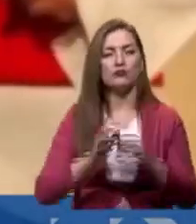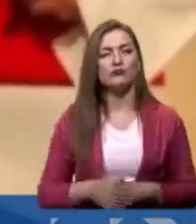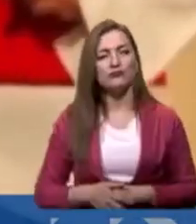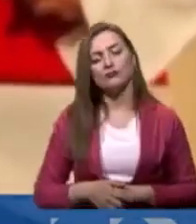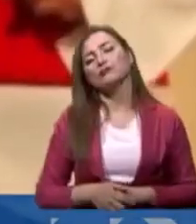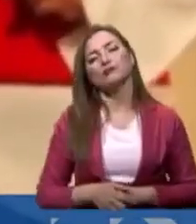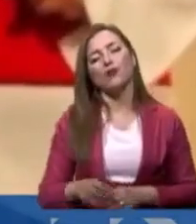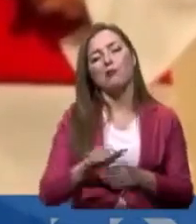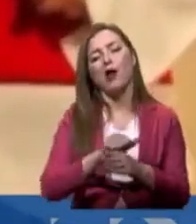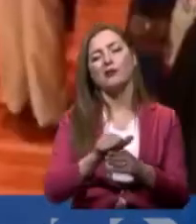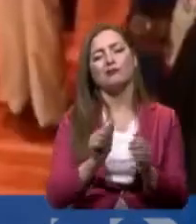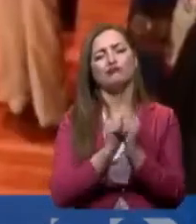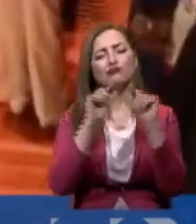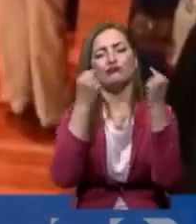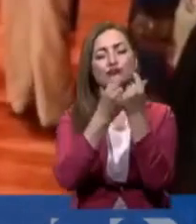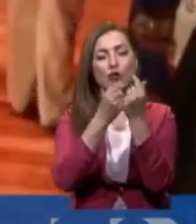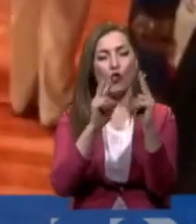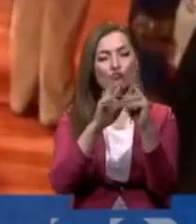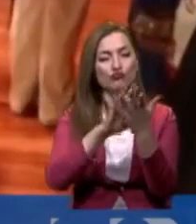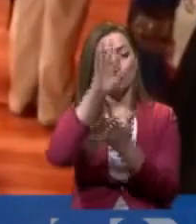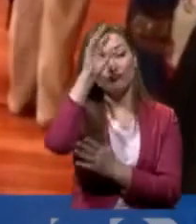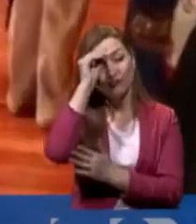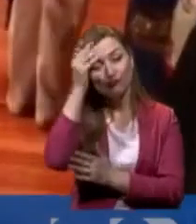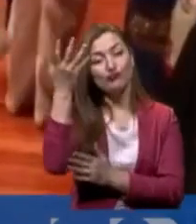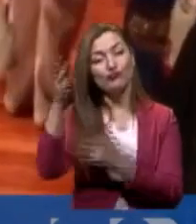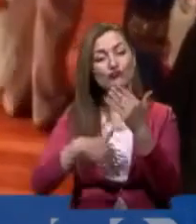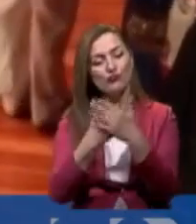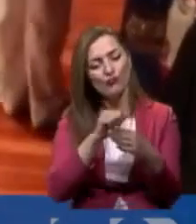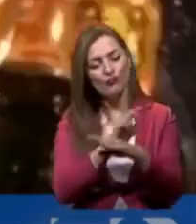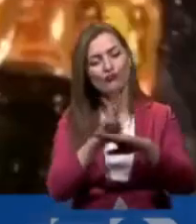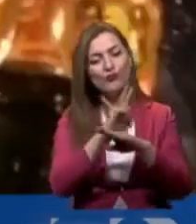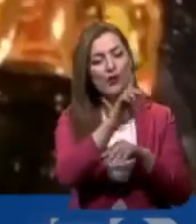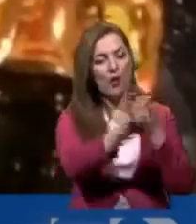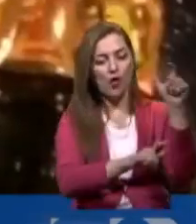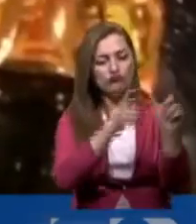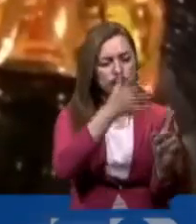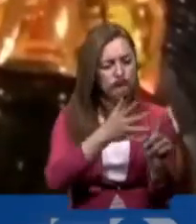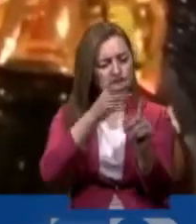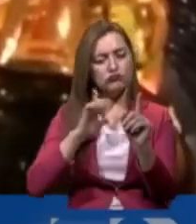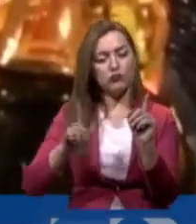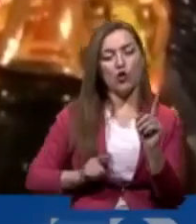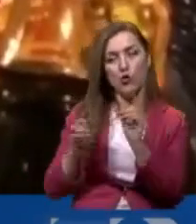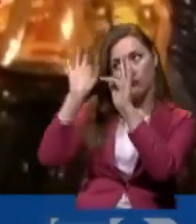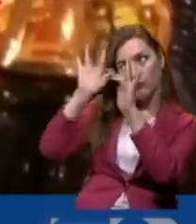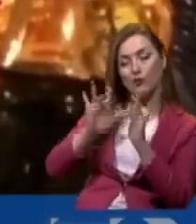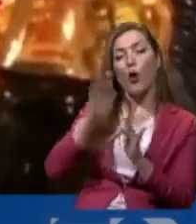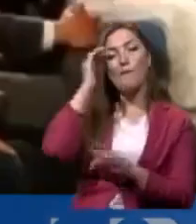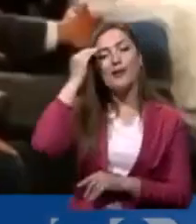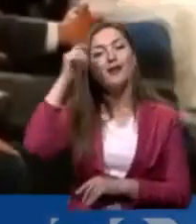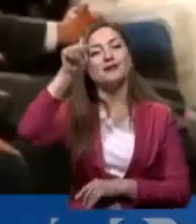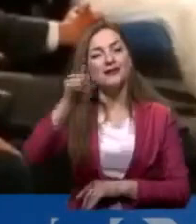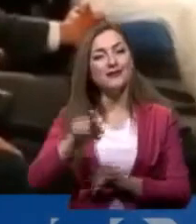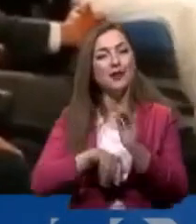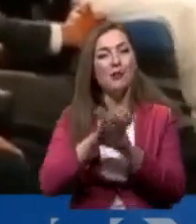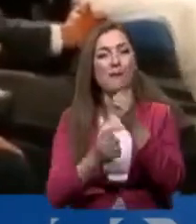Estas prácticas son el conjunto de conocimientos usados para el mantenimiento de la salud física, espiritual y mental, que necesitan